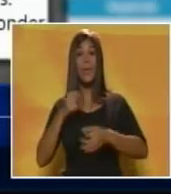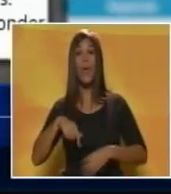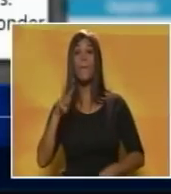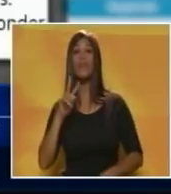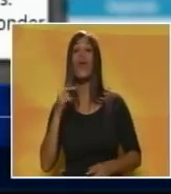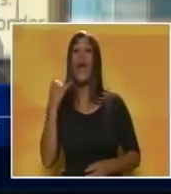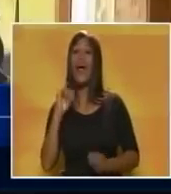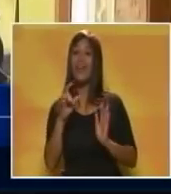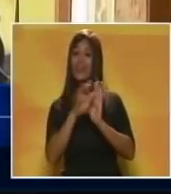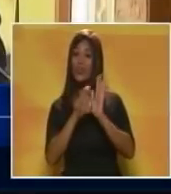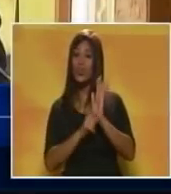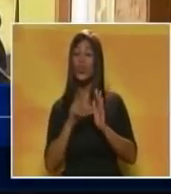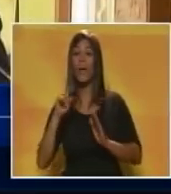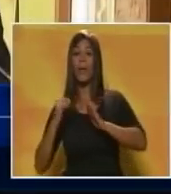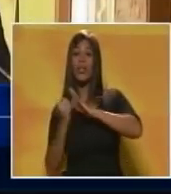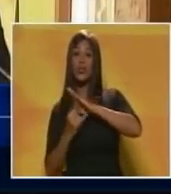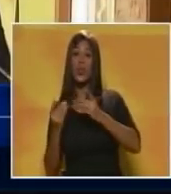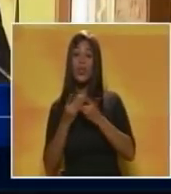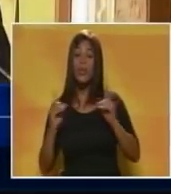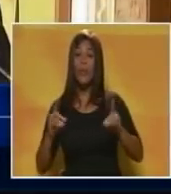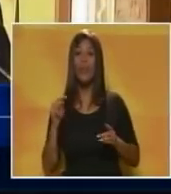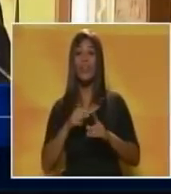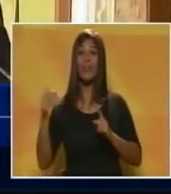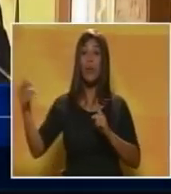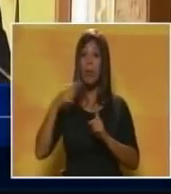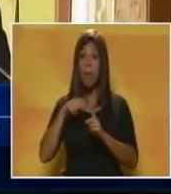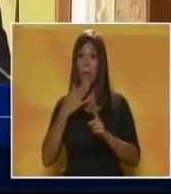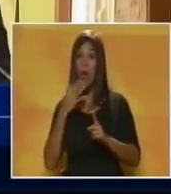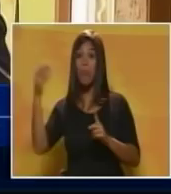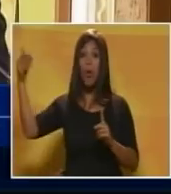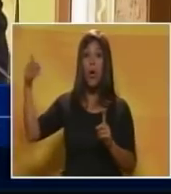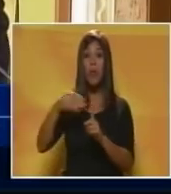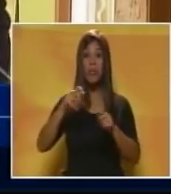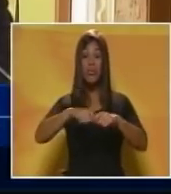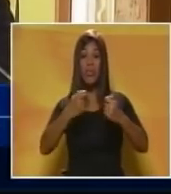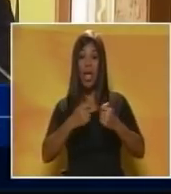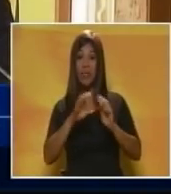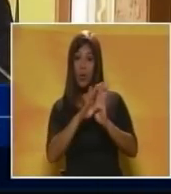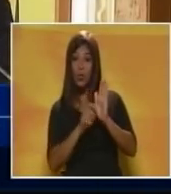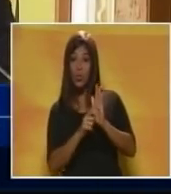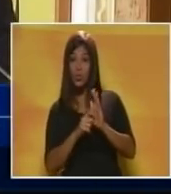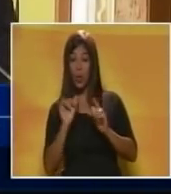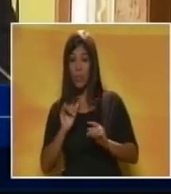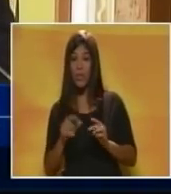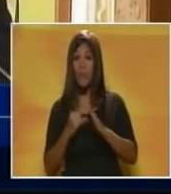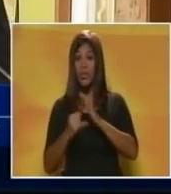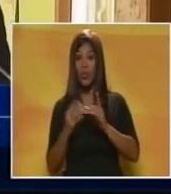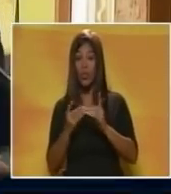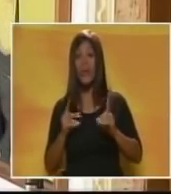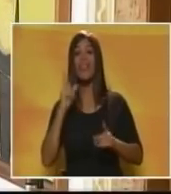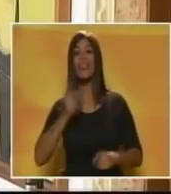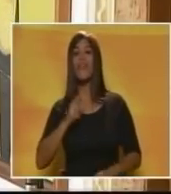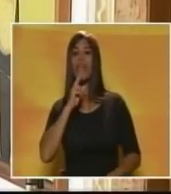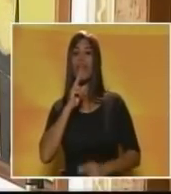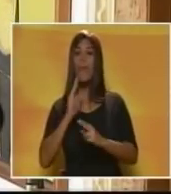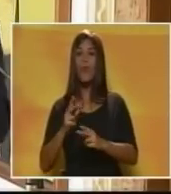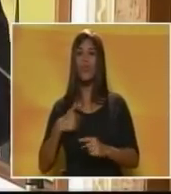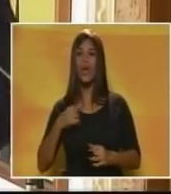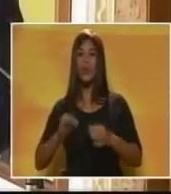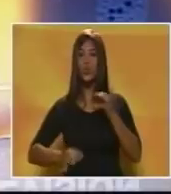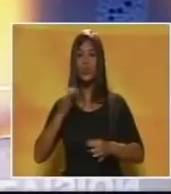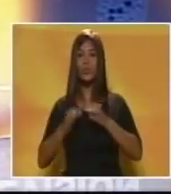constitución e instituciones democráticas y quienes atenten contra ellas deben responder ante la justicia. Así lo escribió Arreaza en su cuenta en